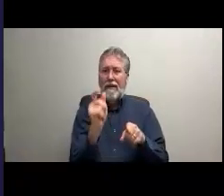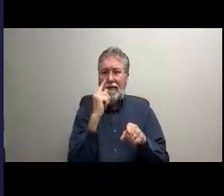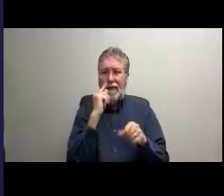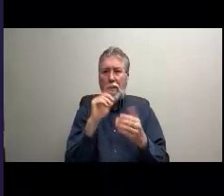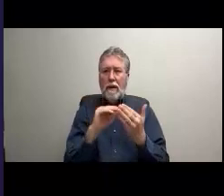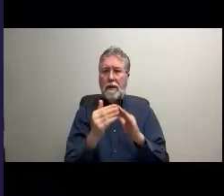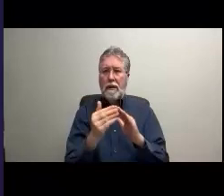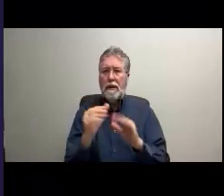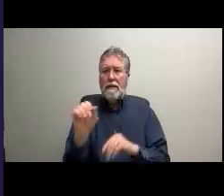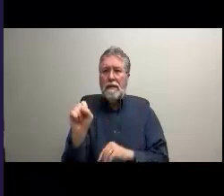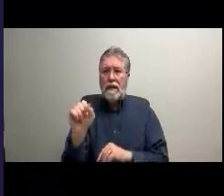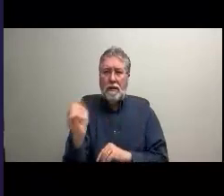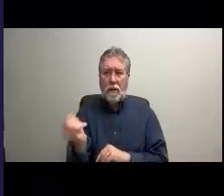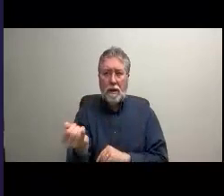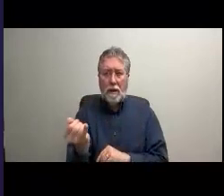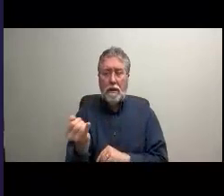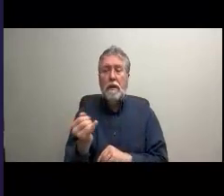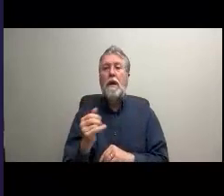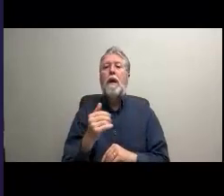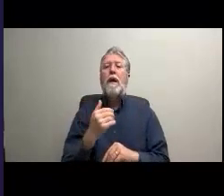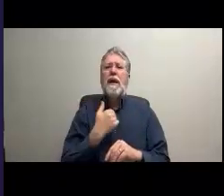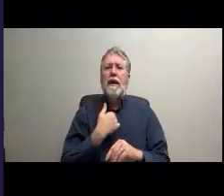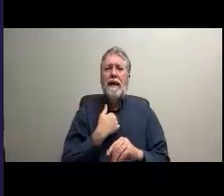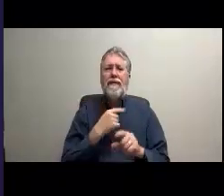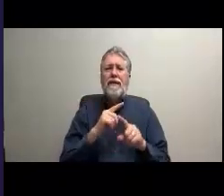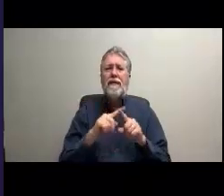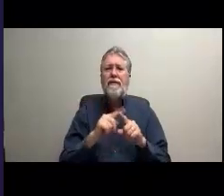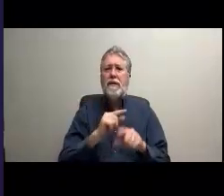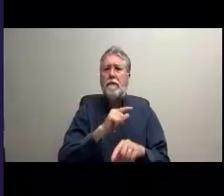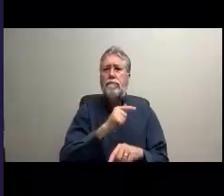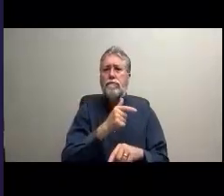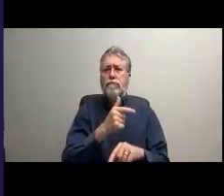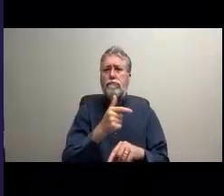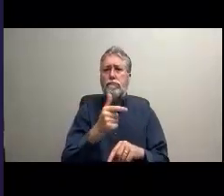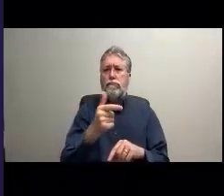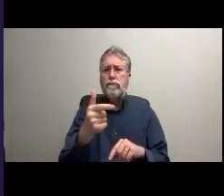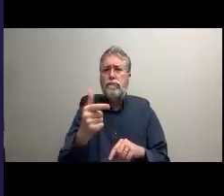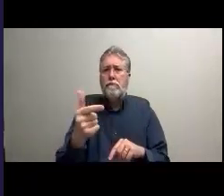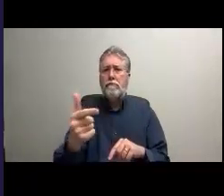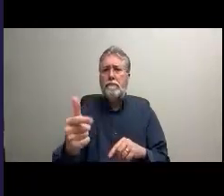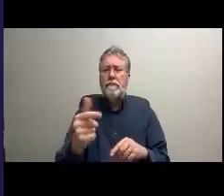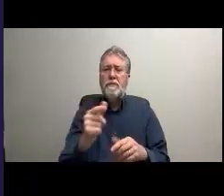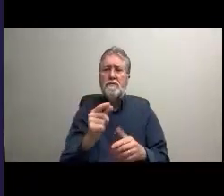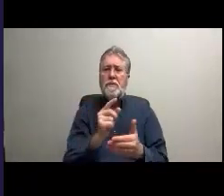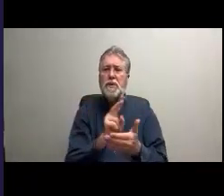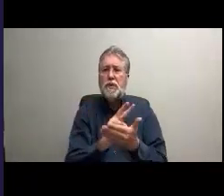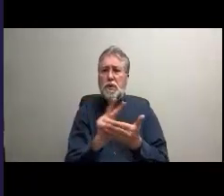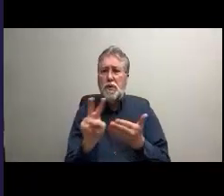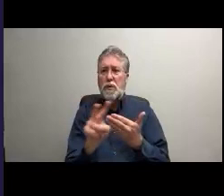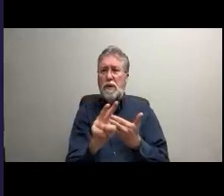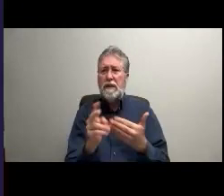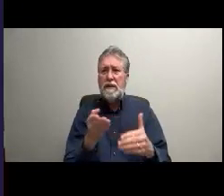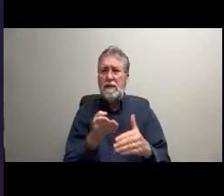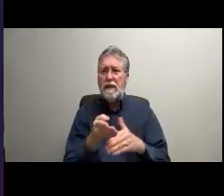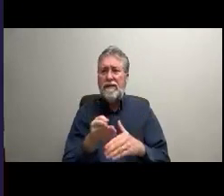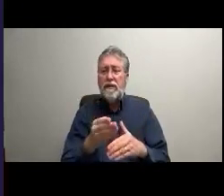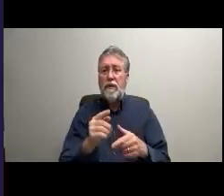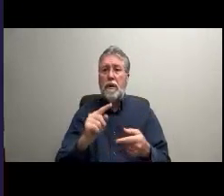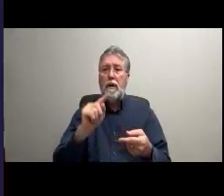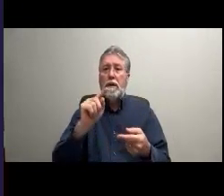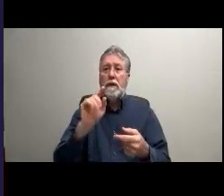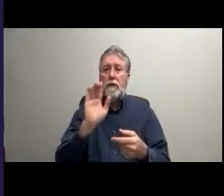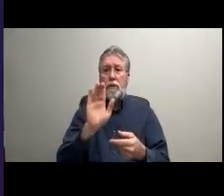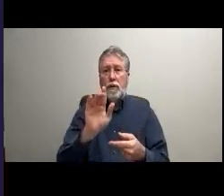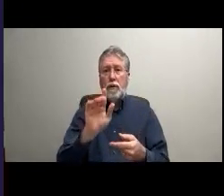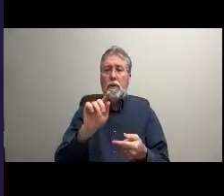Juan. Hubo una serie de puntuaciones de anomalías durante un par de semanas después que eran muy bajos, mucho más bajos que todas las demás